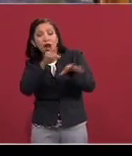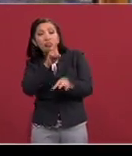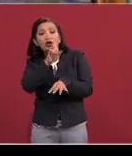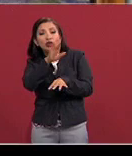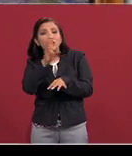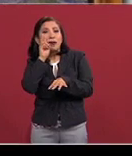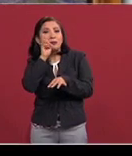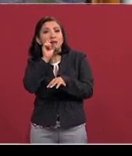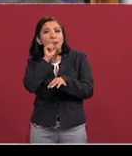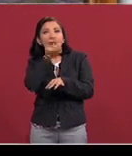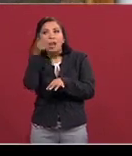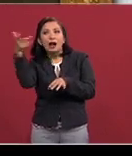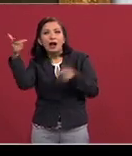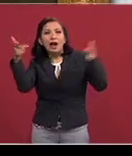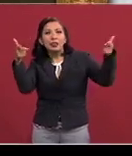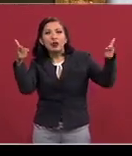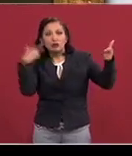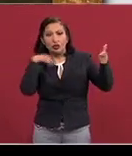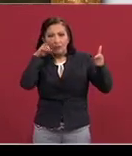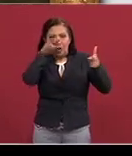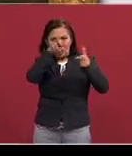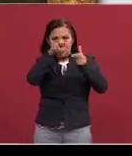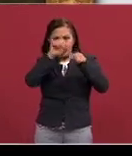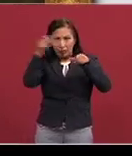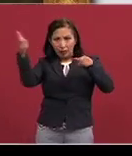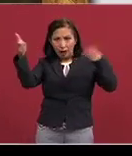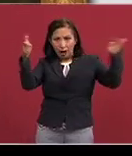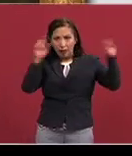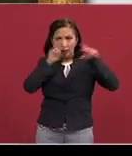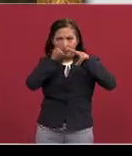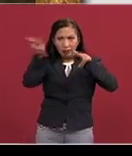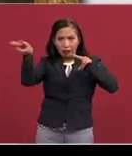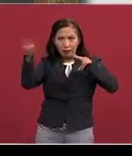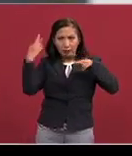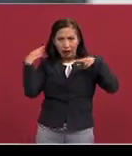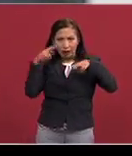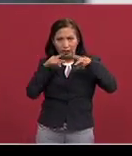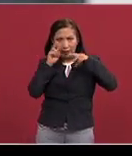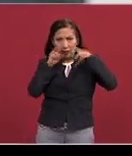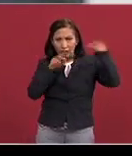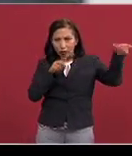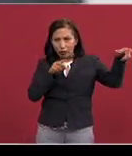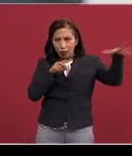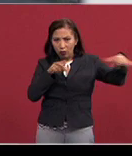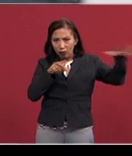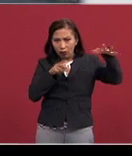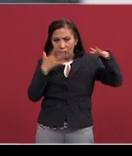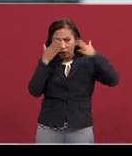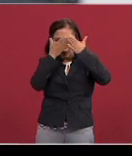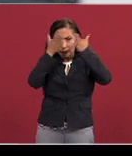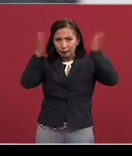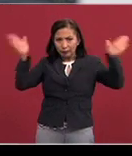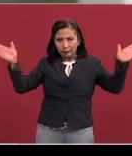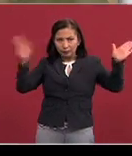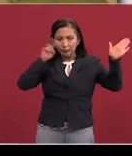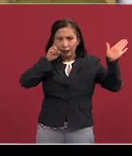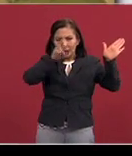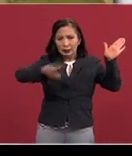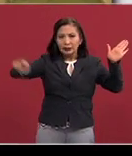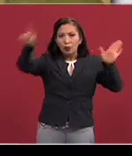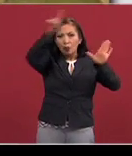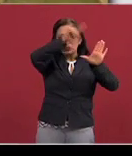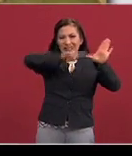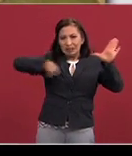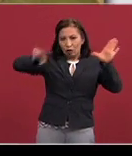estamos mirando también a los lados. O sea, yo te estoy viendo a ti, pero estoy viendo a la maestra, lo estoy viendo a ellos, y el campo visual de la óptica es